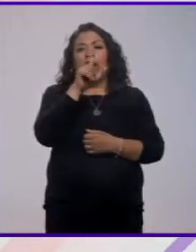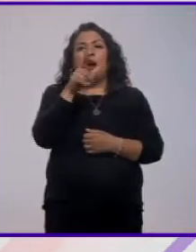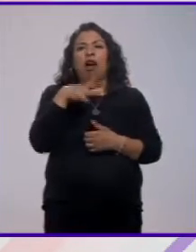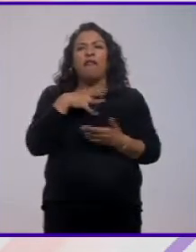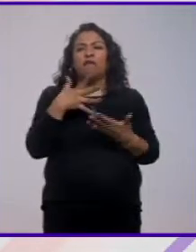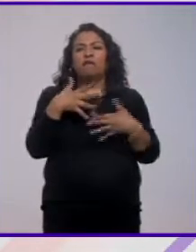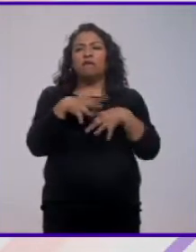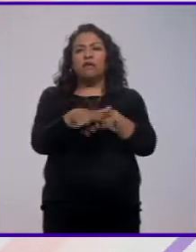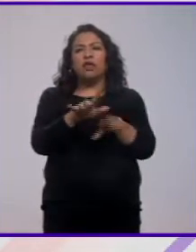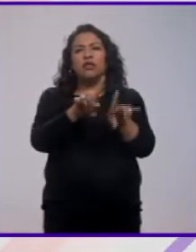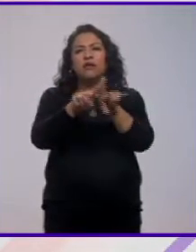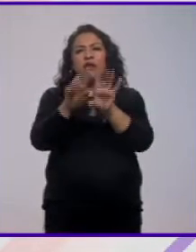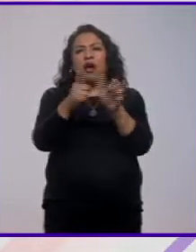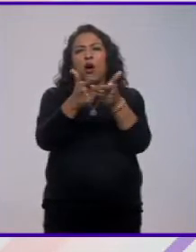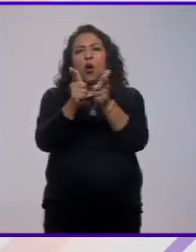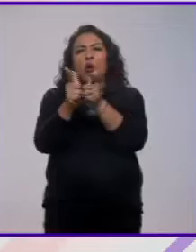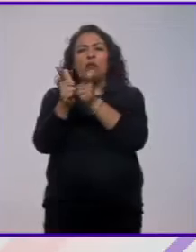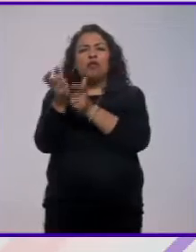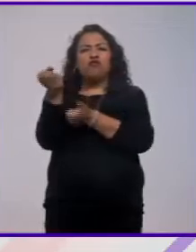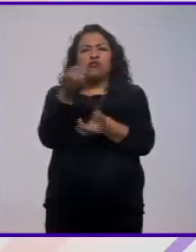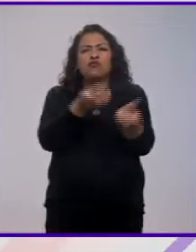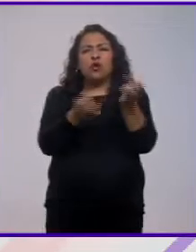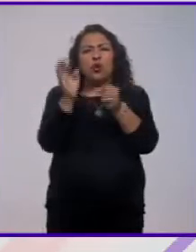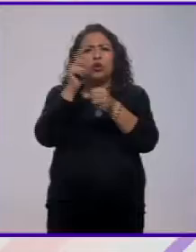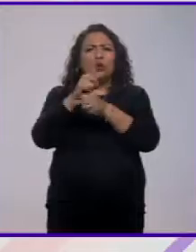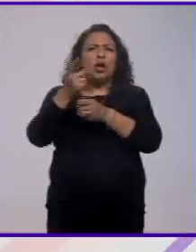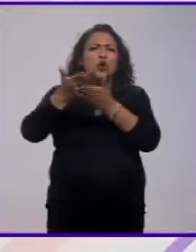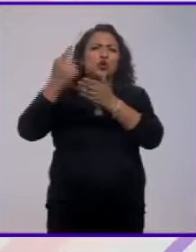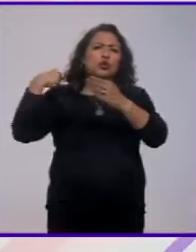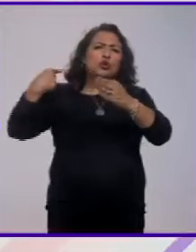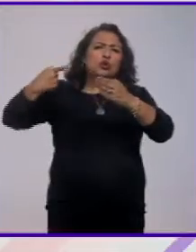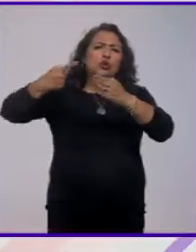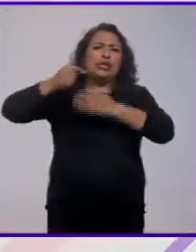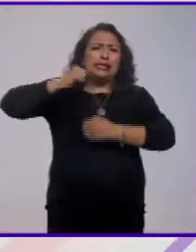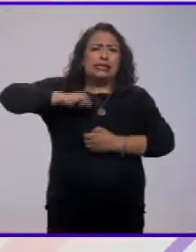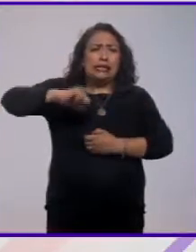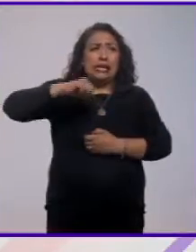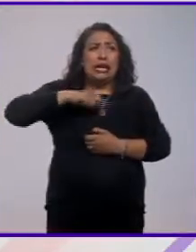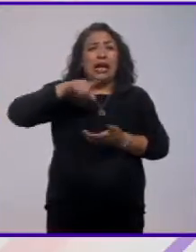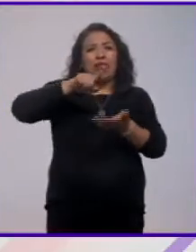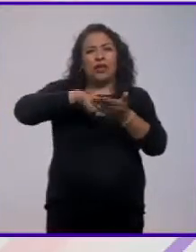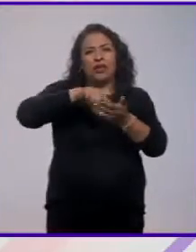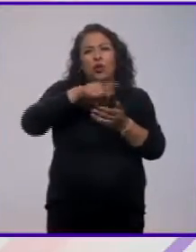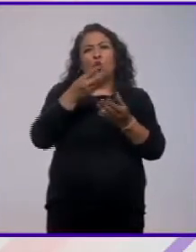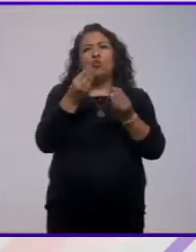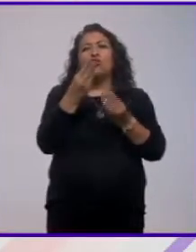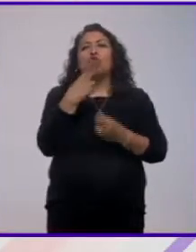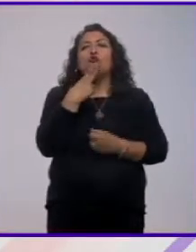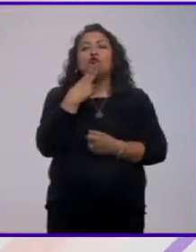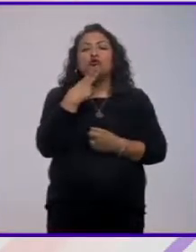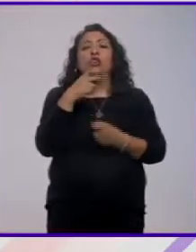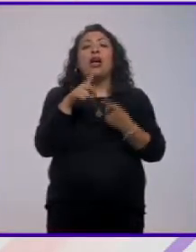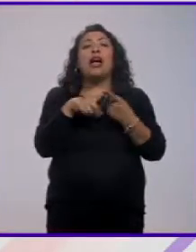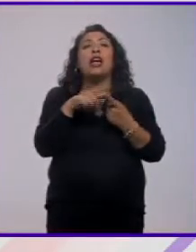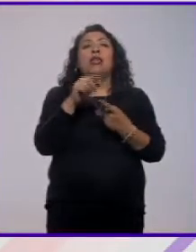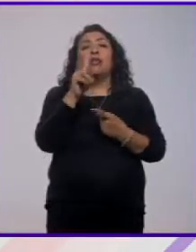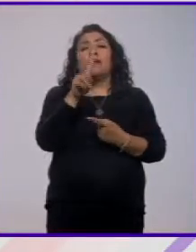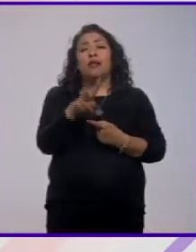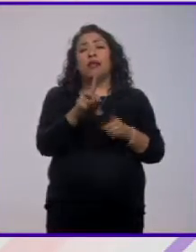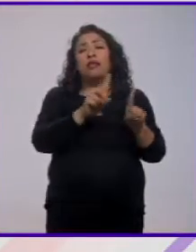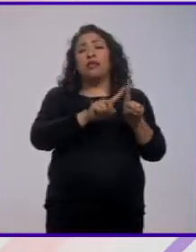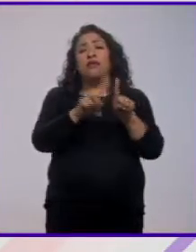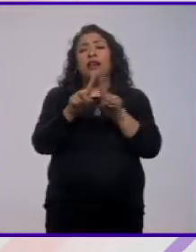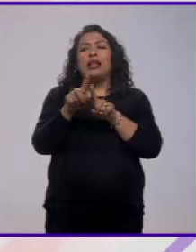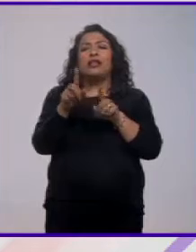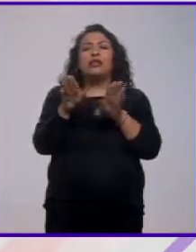mezcla étnica que ha enriquecido su cultura por siglos. Entre sus ingredientes más empleados se encuentra una destacada variedad